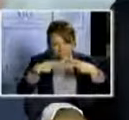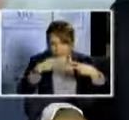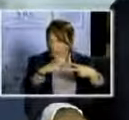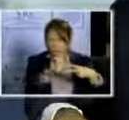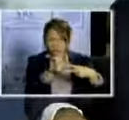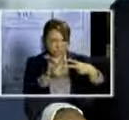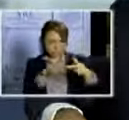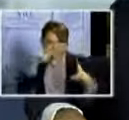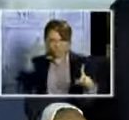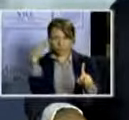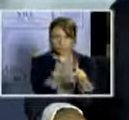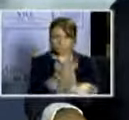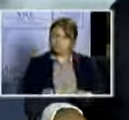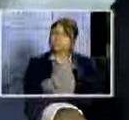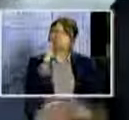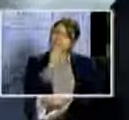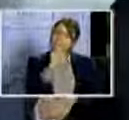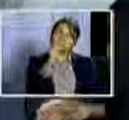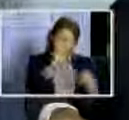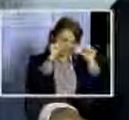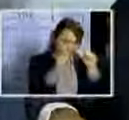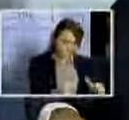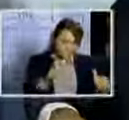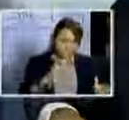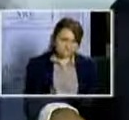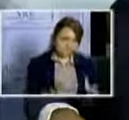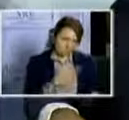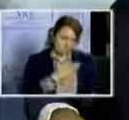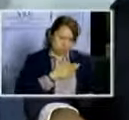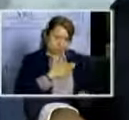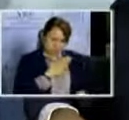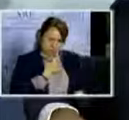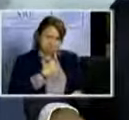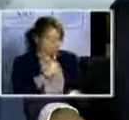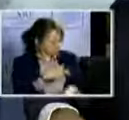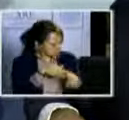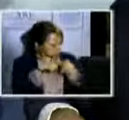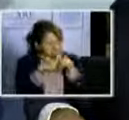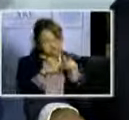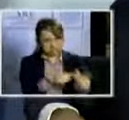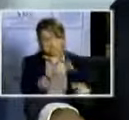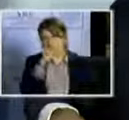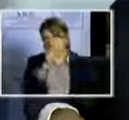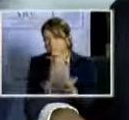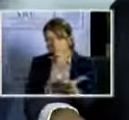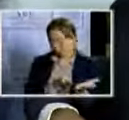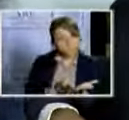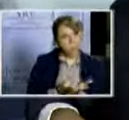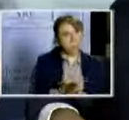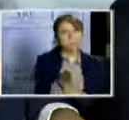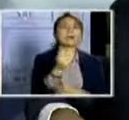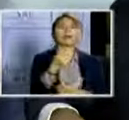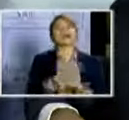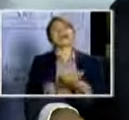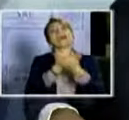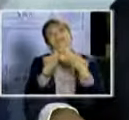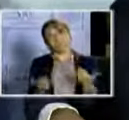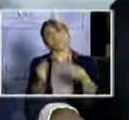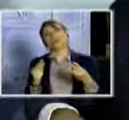dos objetivos. Nosotros seguiremos en esto. Ahora tenemos el Tratado de No Proliferación Nuclear,